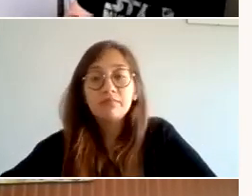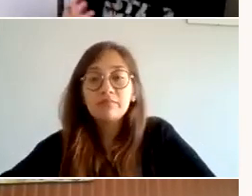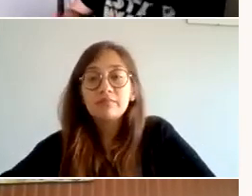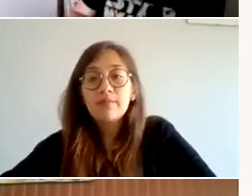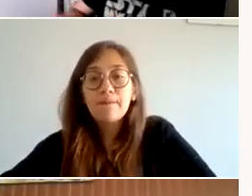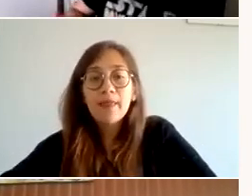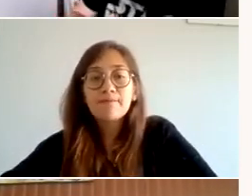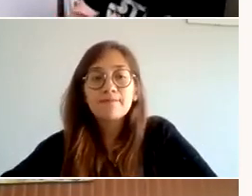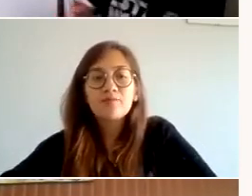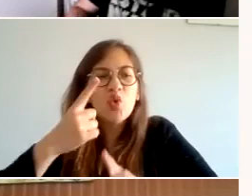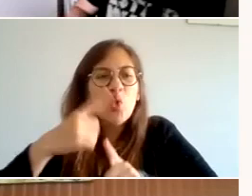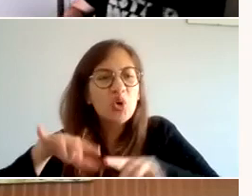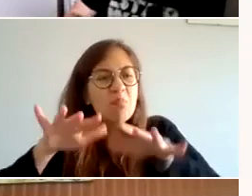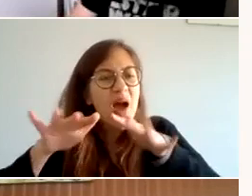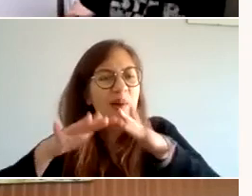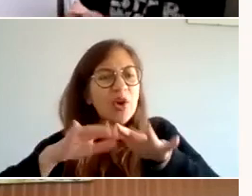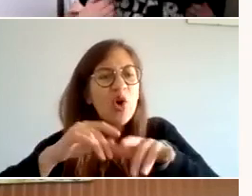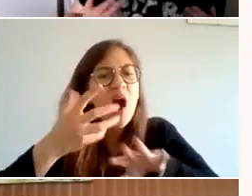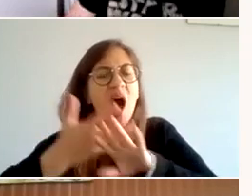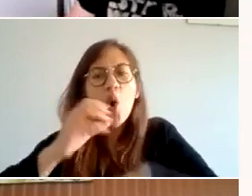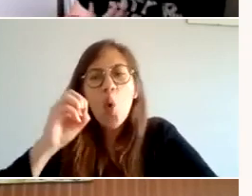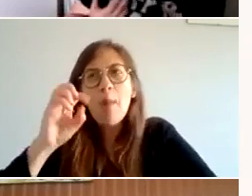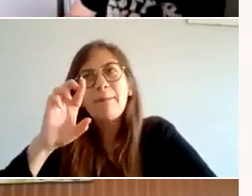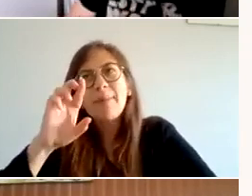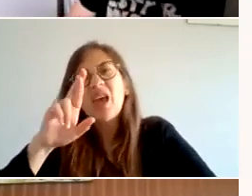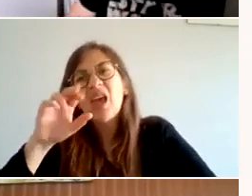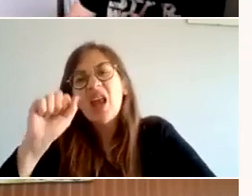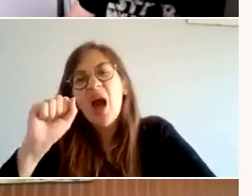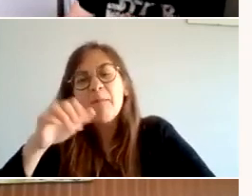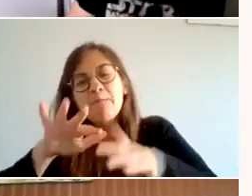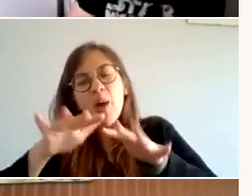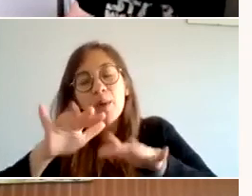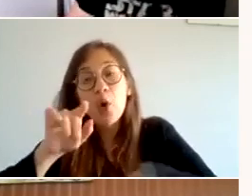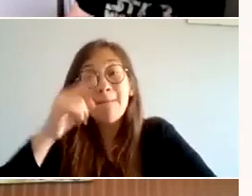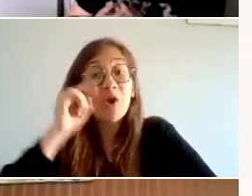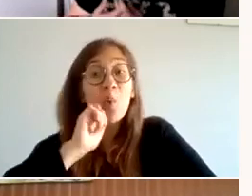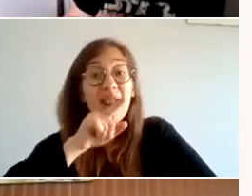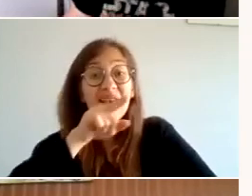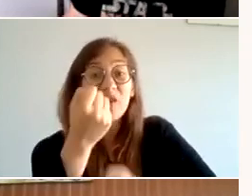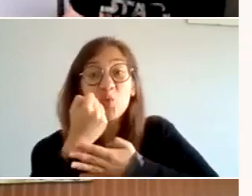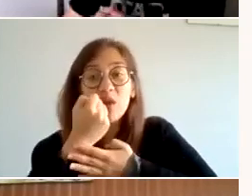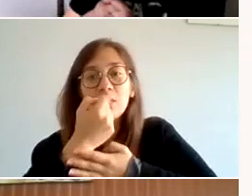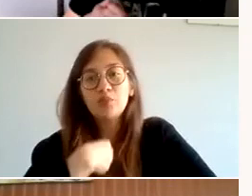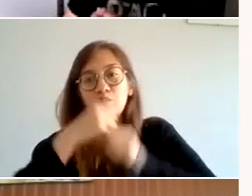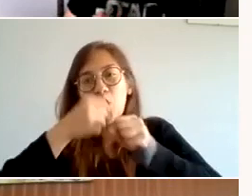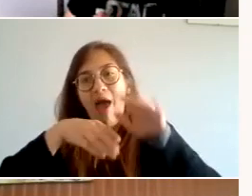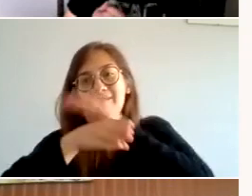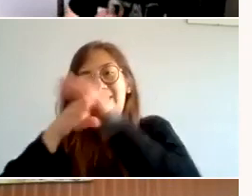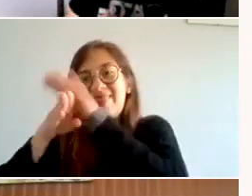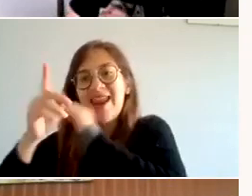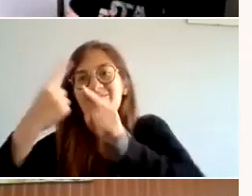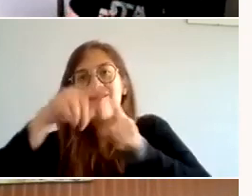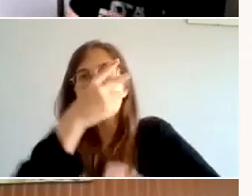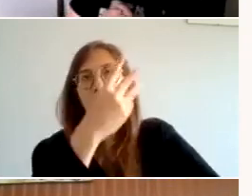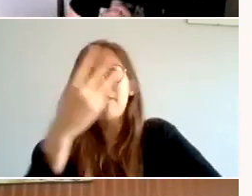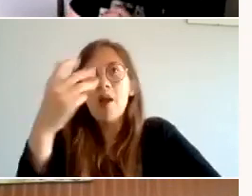Entonces, ¿qué son los navegadores? Es un programa que te permite acceder a las páginas web, descargar contenido de las URL. ¿Qué es